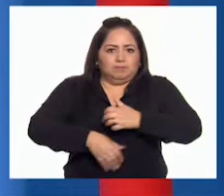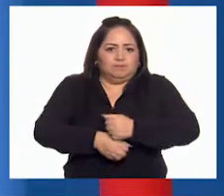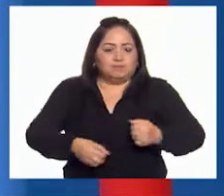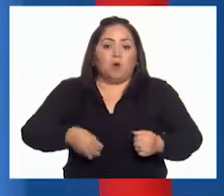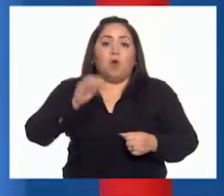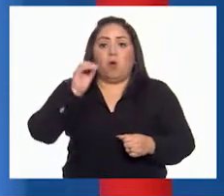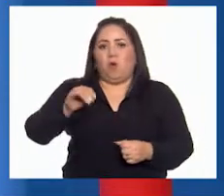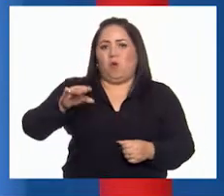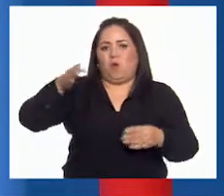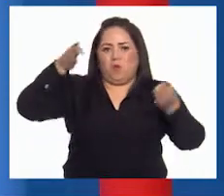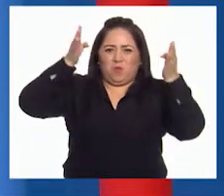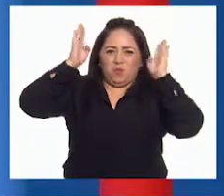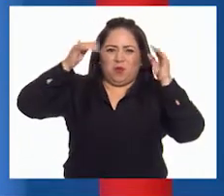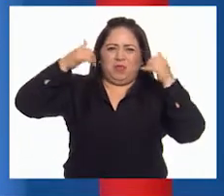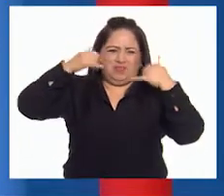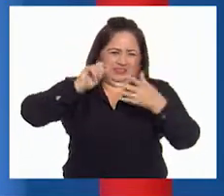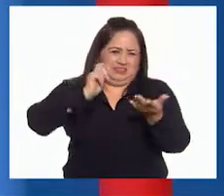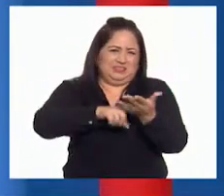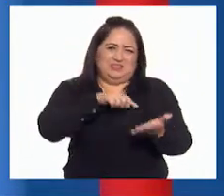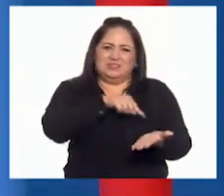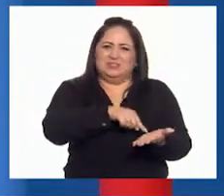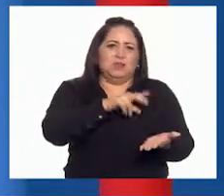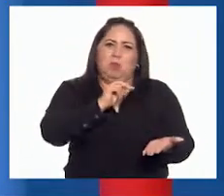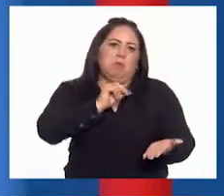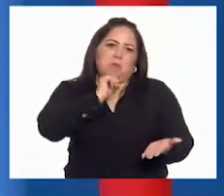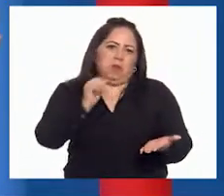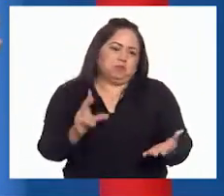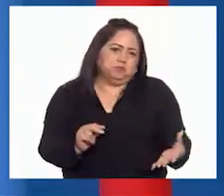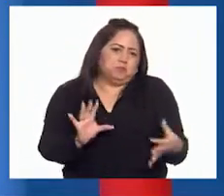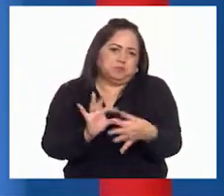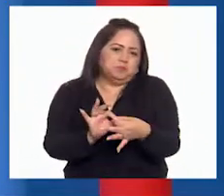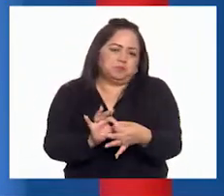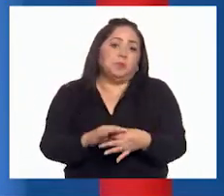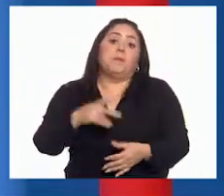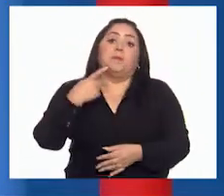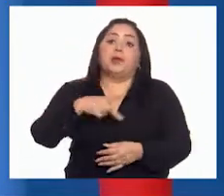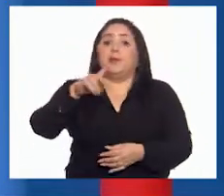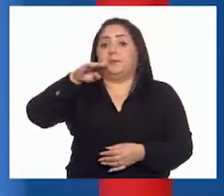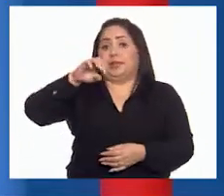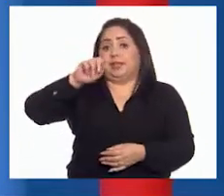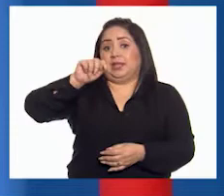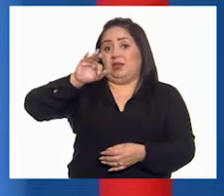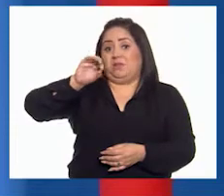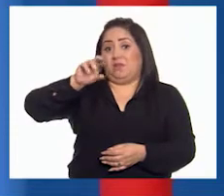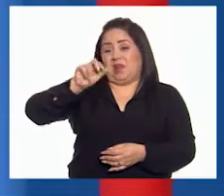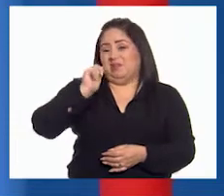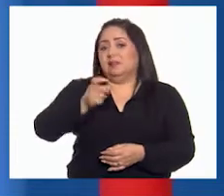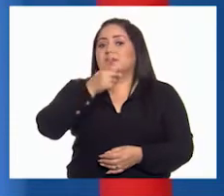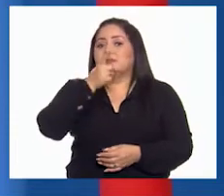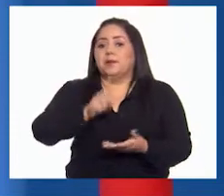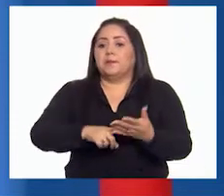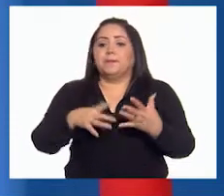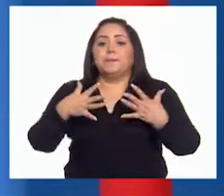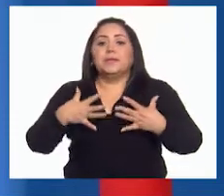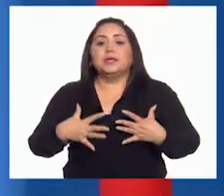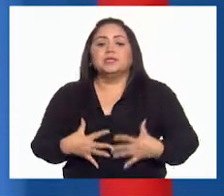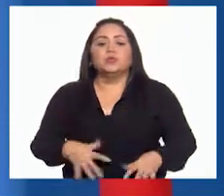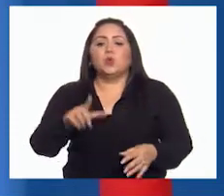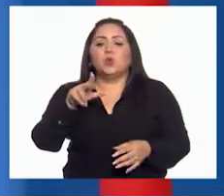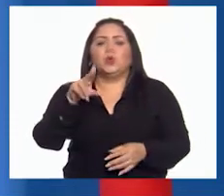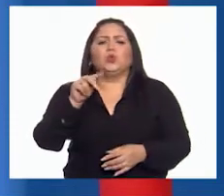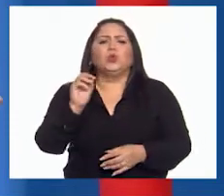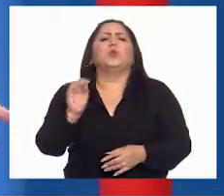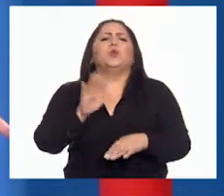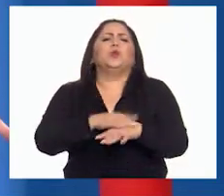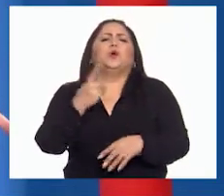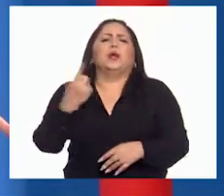los bueyes y bestias de la definición aquí no tienen nada que ver. Y una metáfora al decir vestido de luto, porque